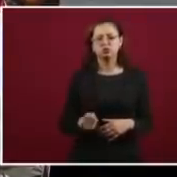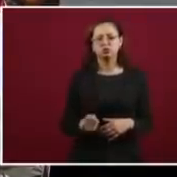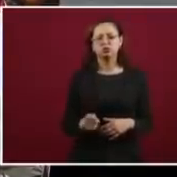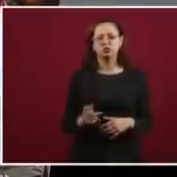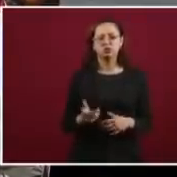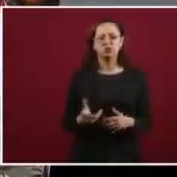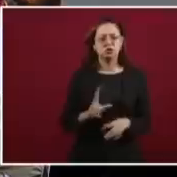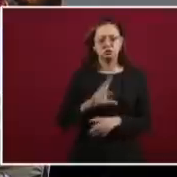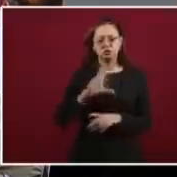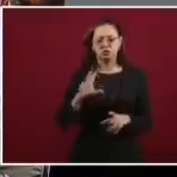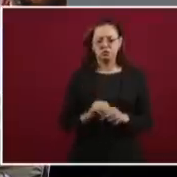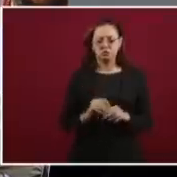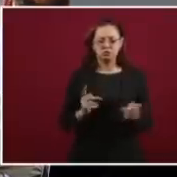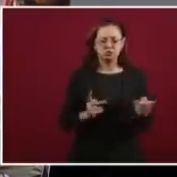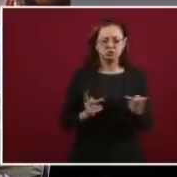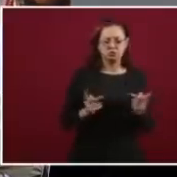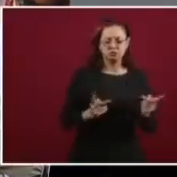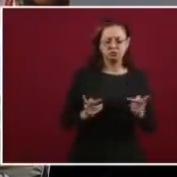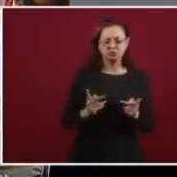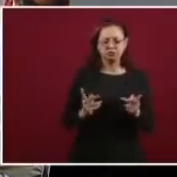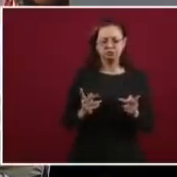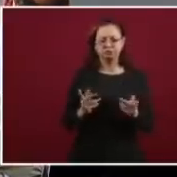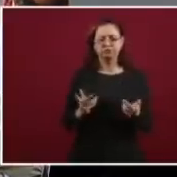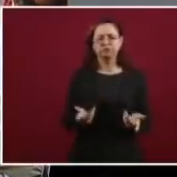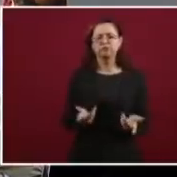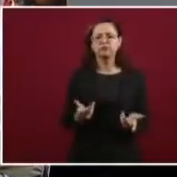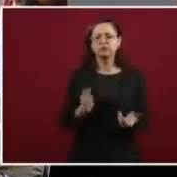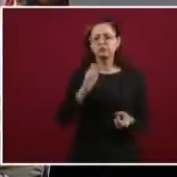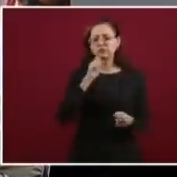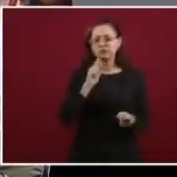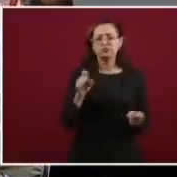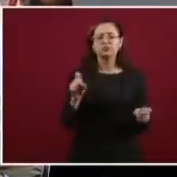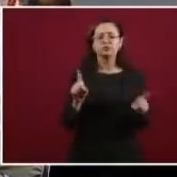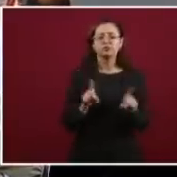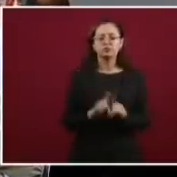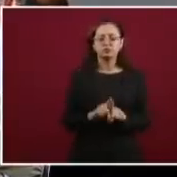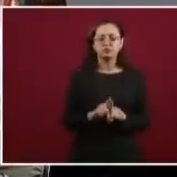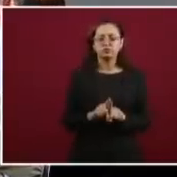plan integral que incluye también